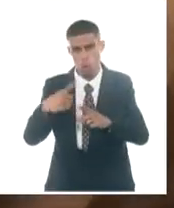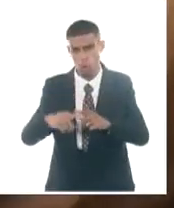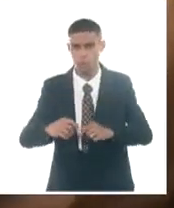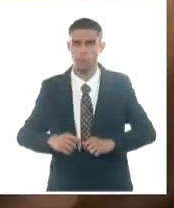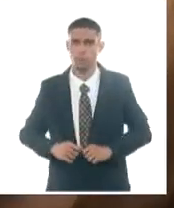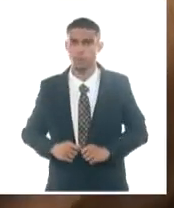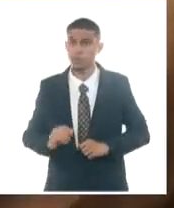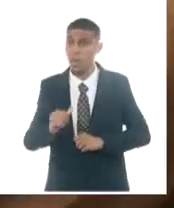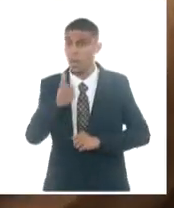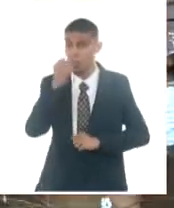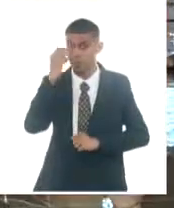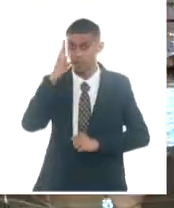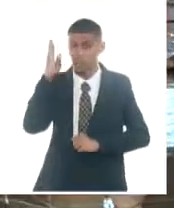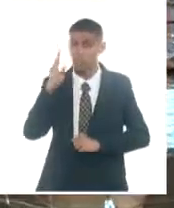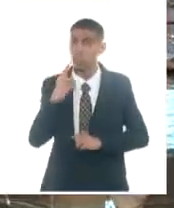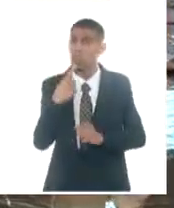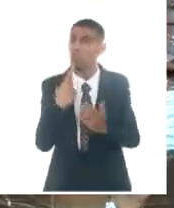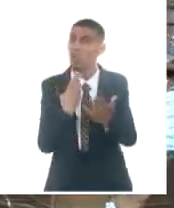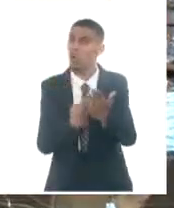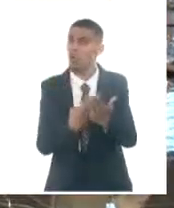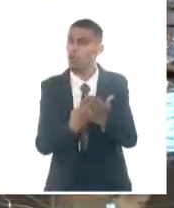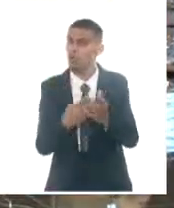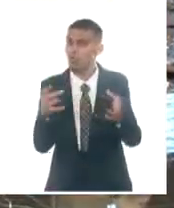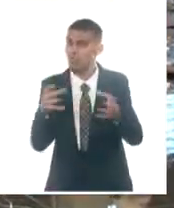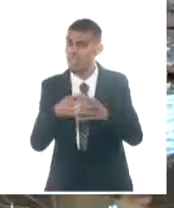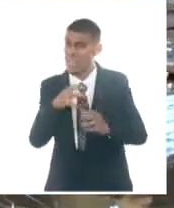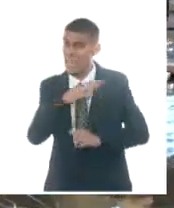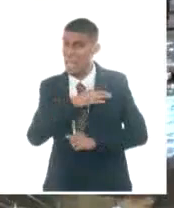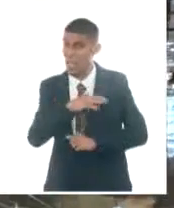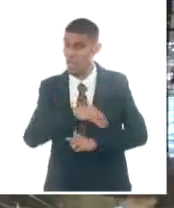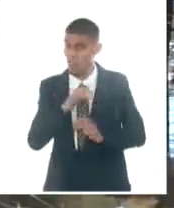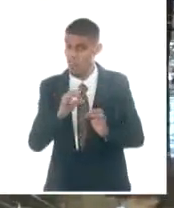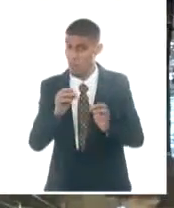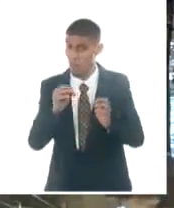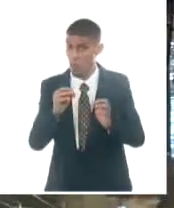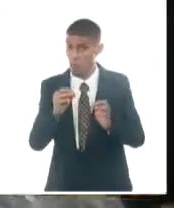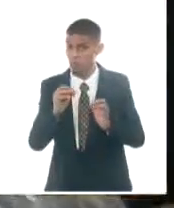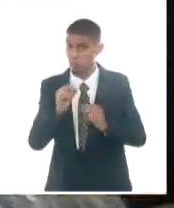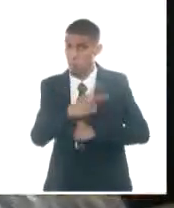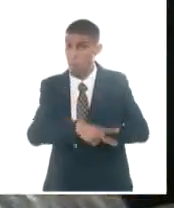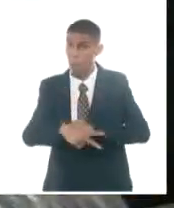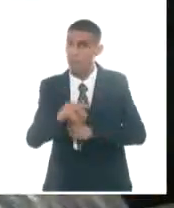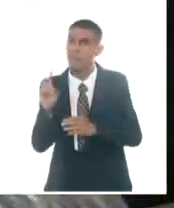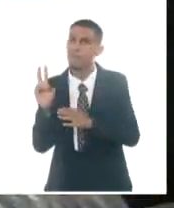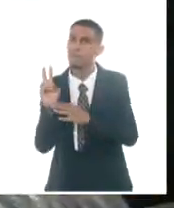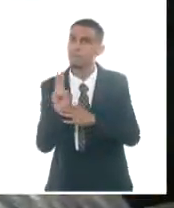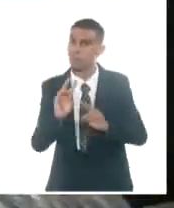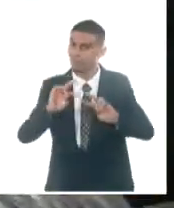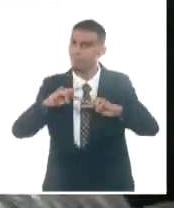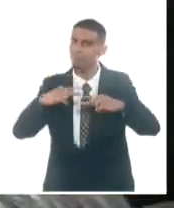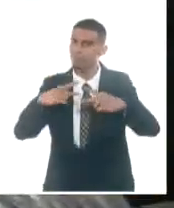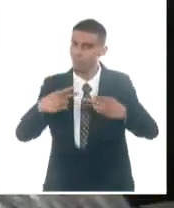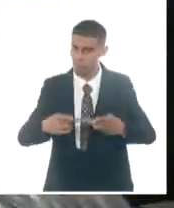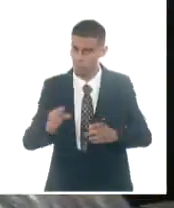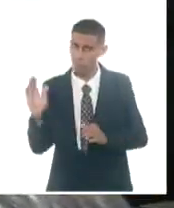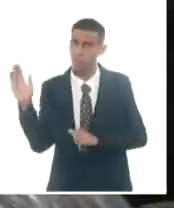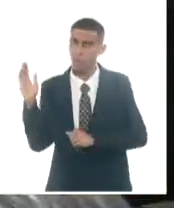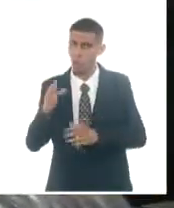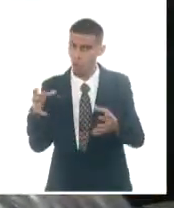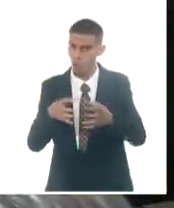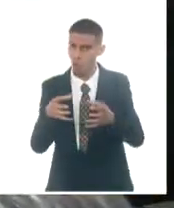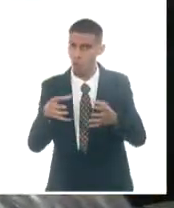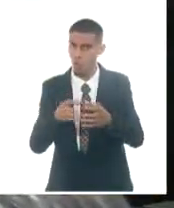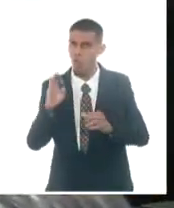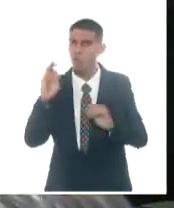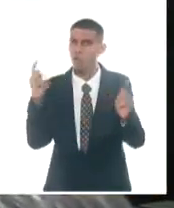El presidente cubano propuso que una delegación empresarial de Bosnia-Herzegovina visite la mayor de las Antillas durante la venidera Feria Internacional